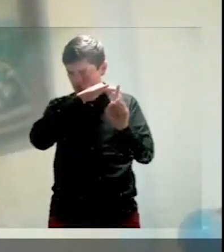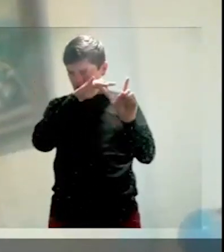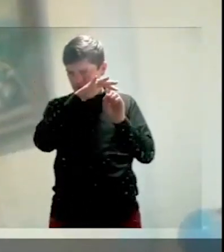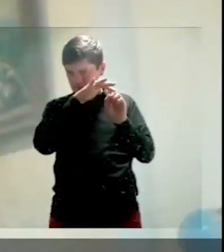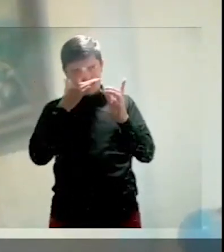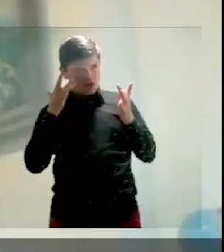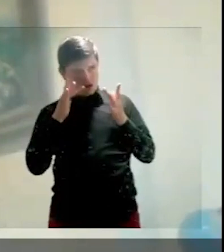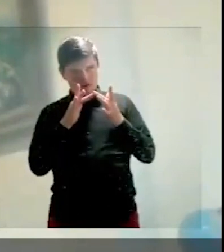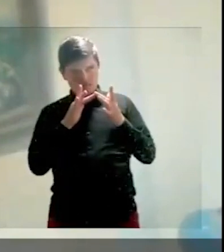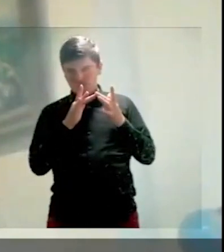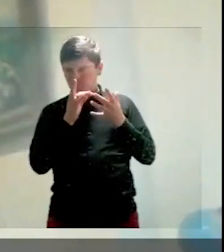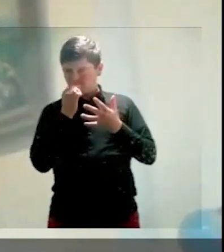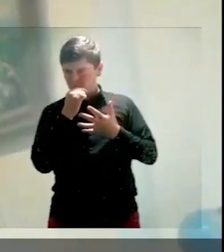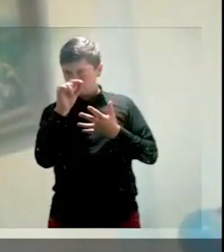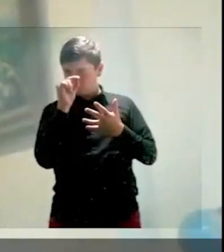finalmente